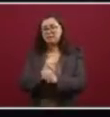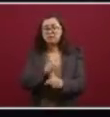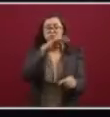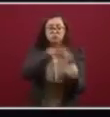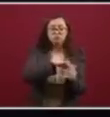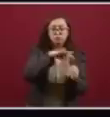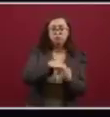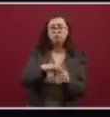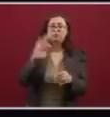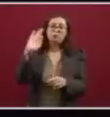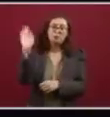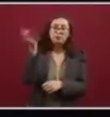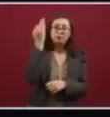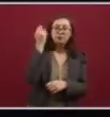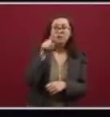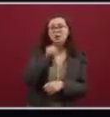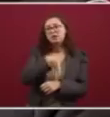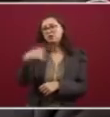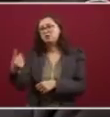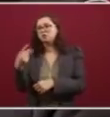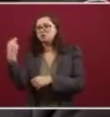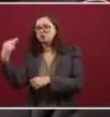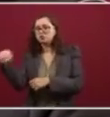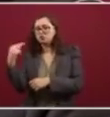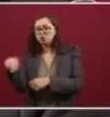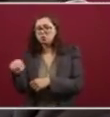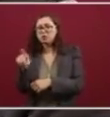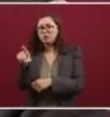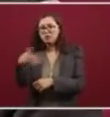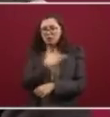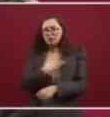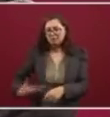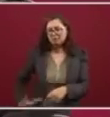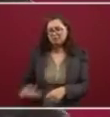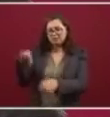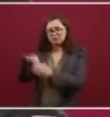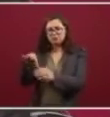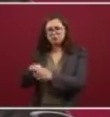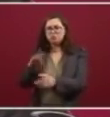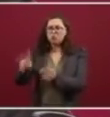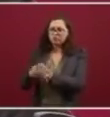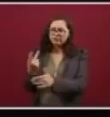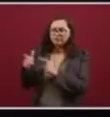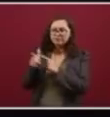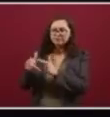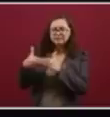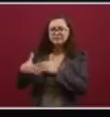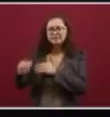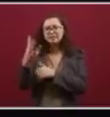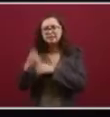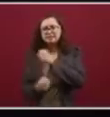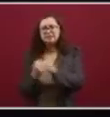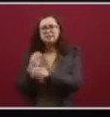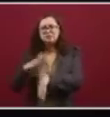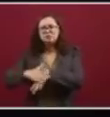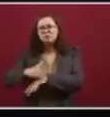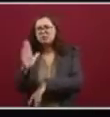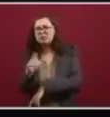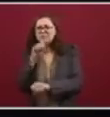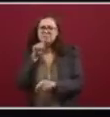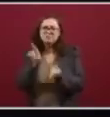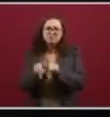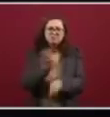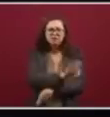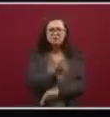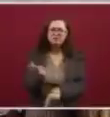elección federal, para que su nombre no apareciera en una boleta o en un conjunto de boletas. ¿Usted estaría en acuerdo o desacuerdo con